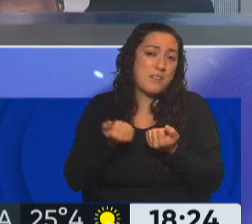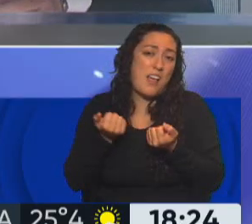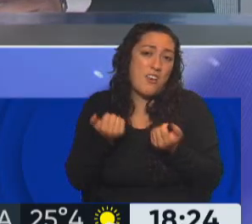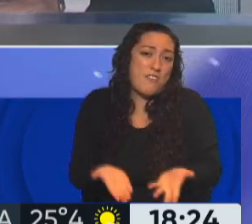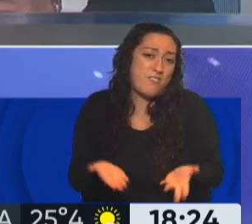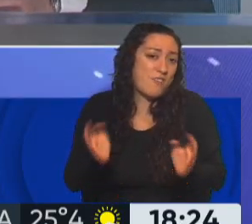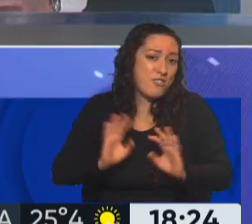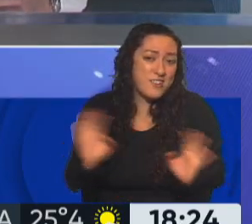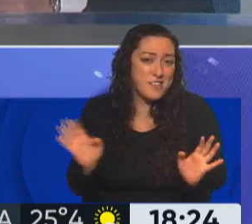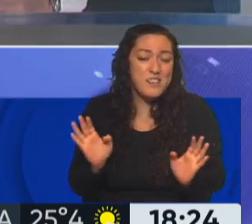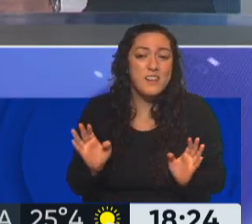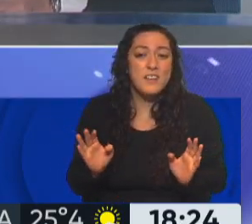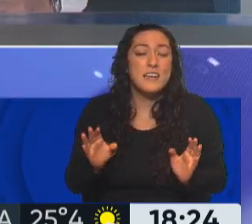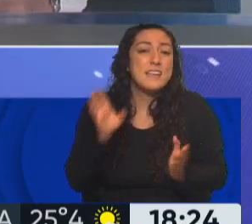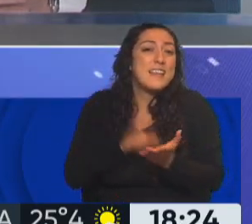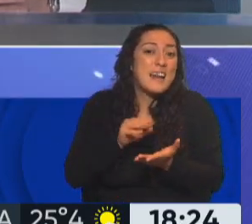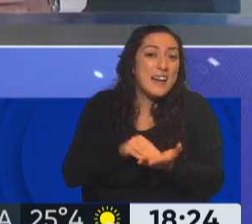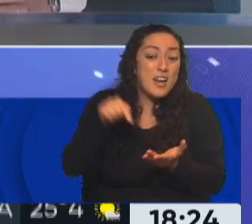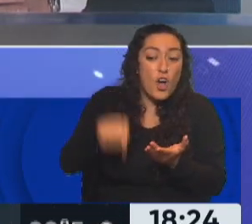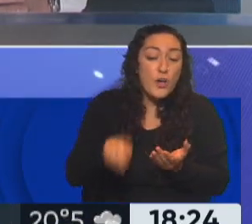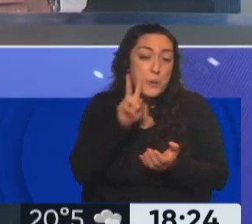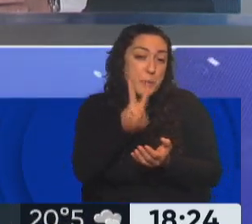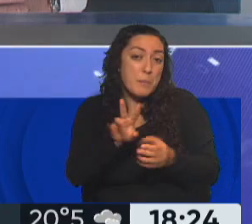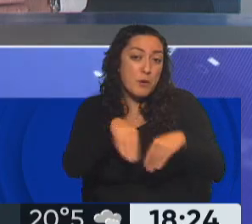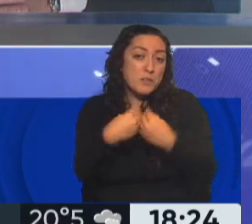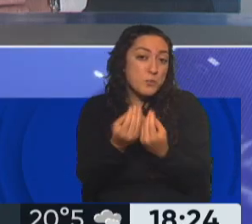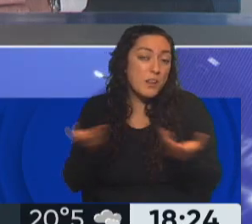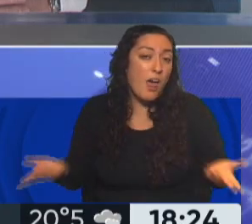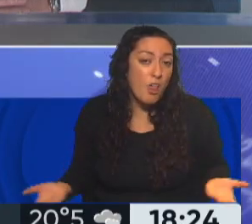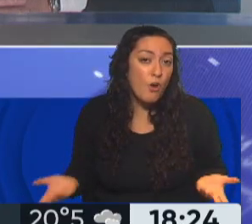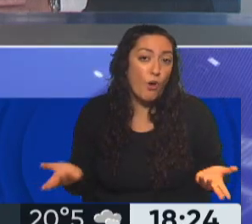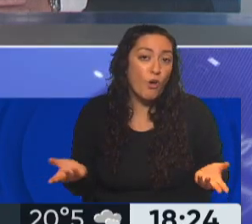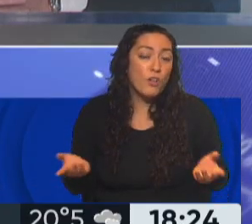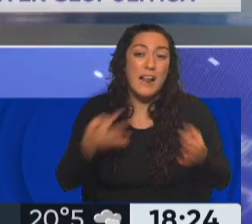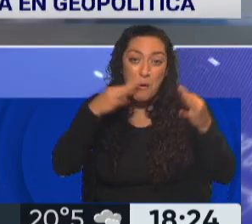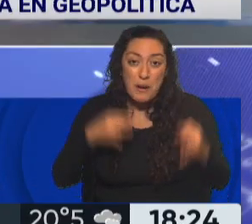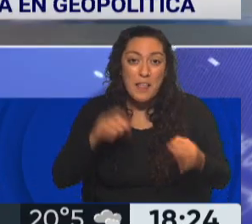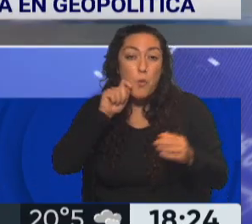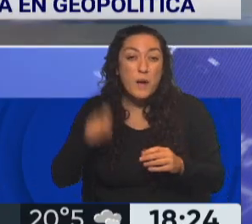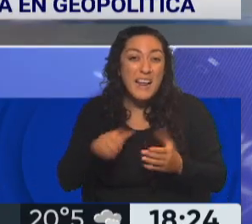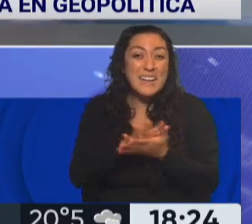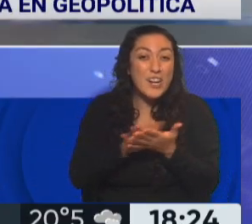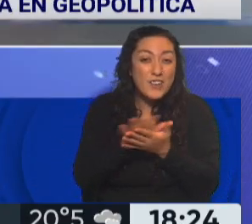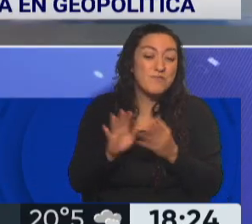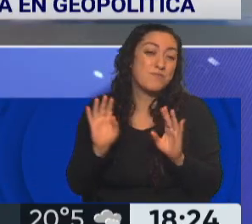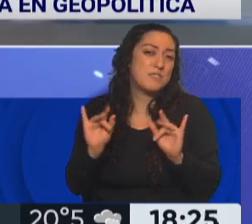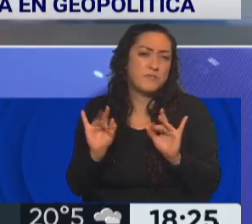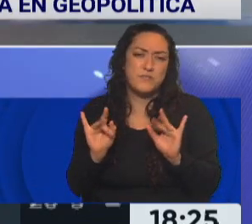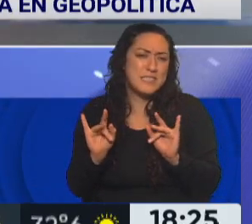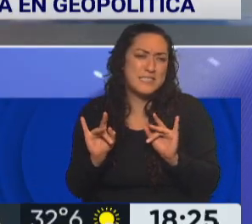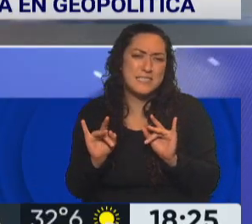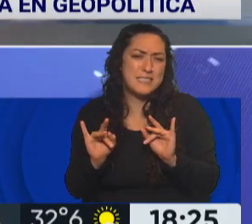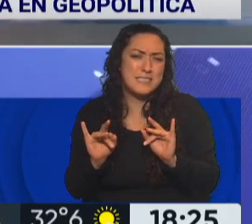Y los resultados en el terreno son los que vemos hoy. De manera que va a ser muy difícil que realmente Ucrania logre colocar alguna